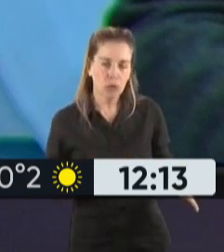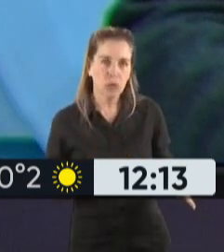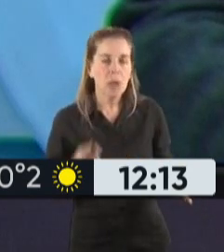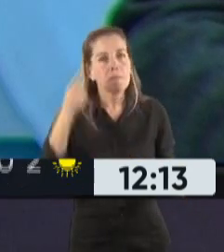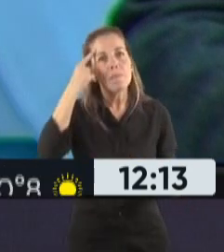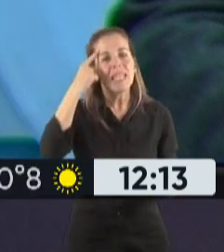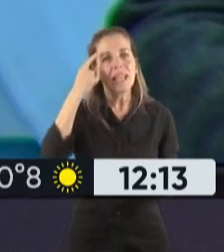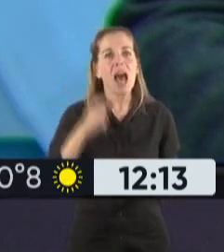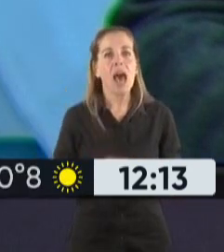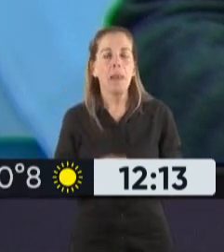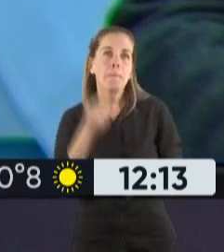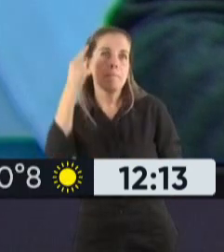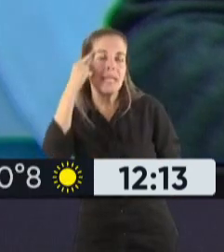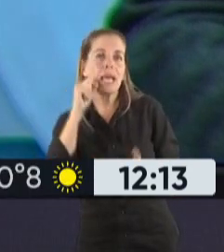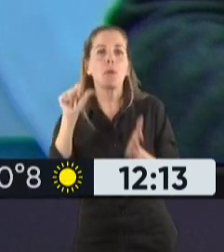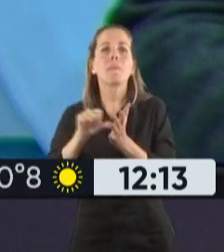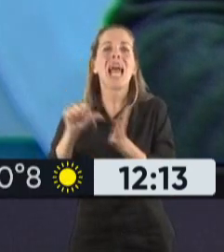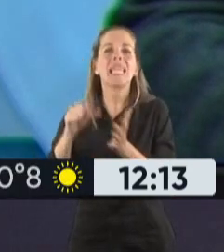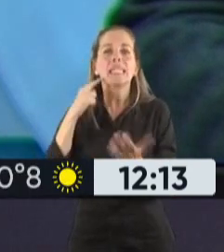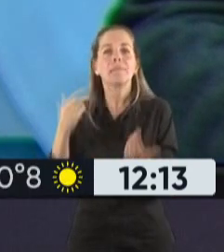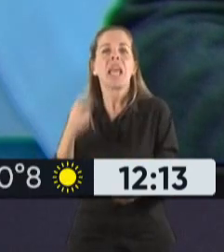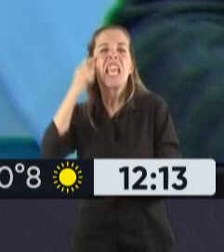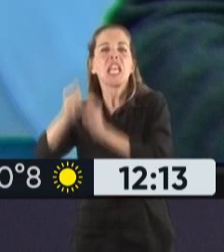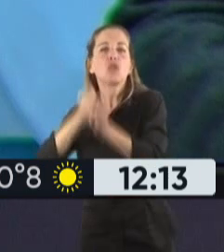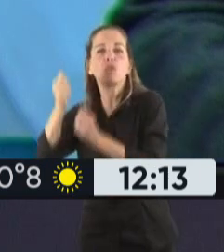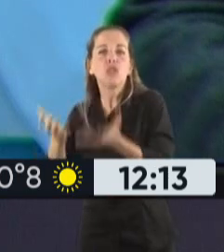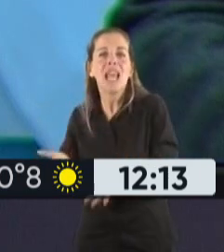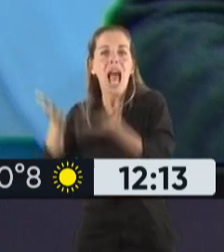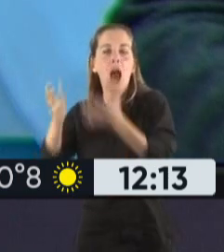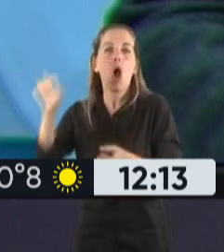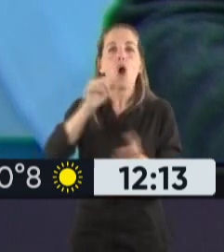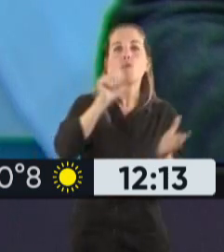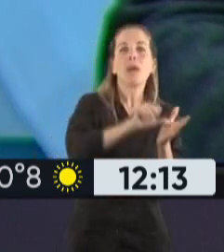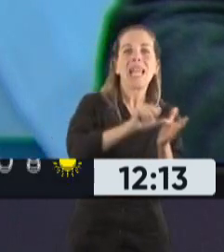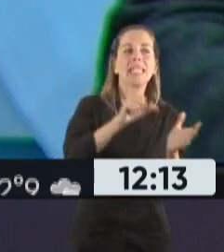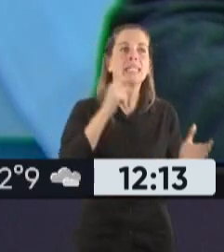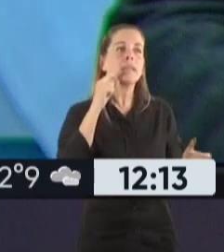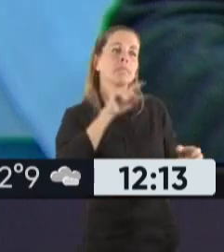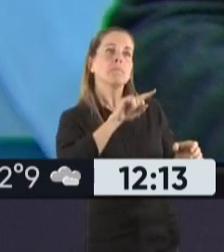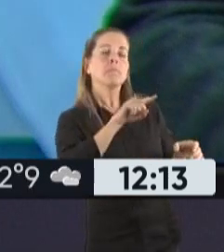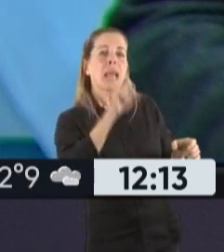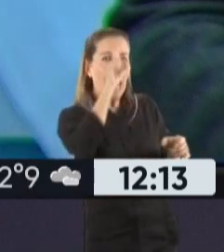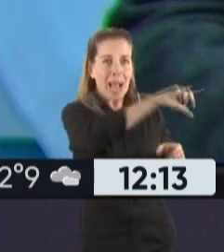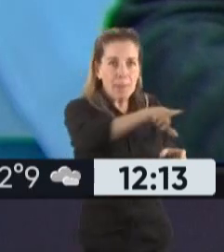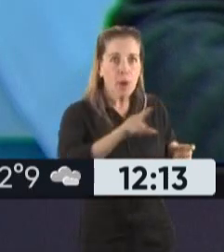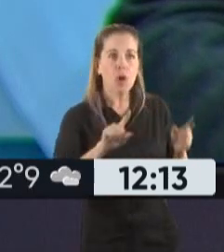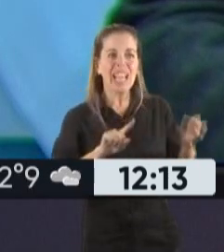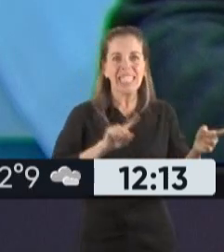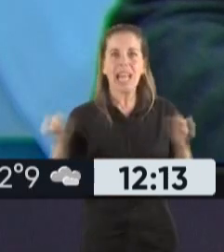opción de ser un país industrializado o ser un país agropecuario, esa es una falsa